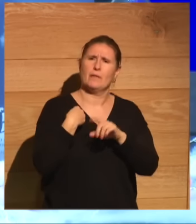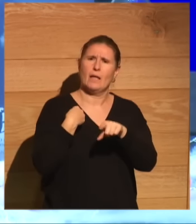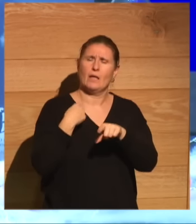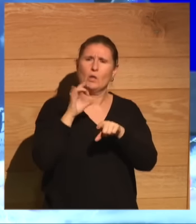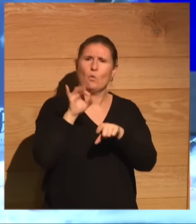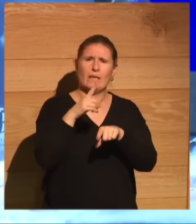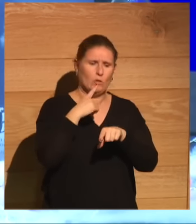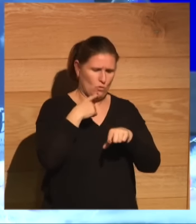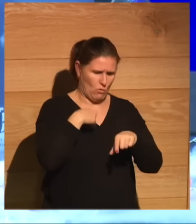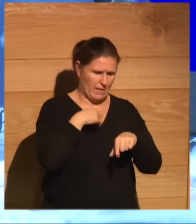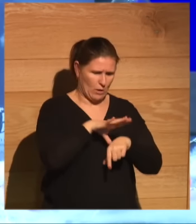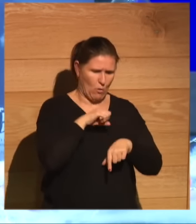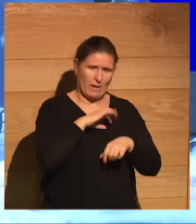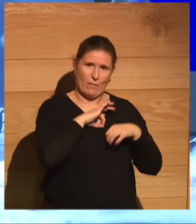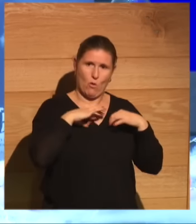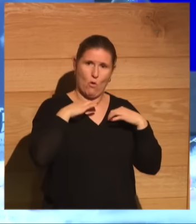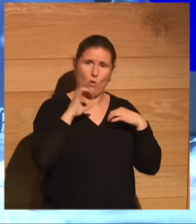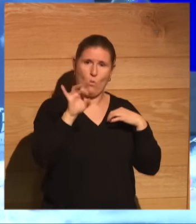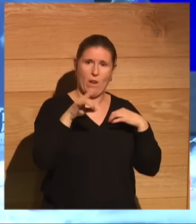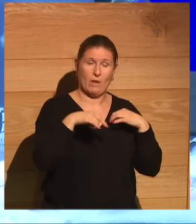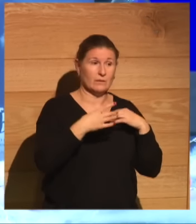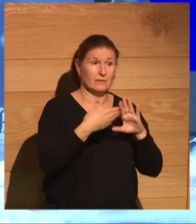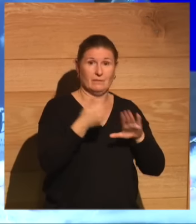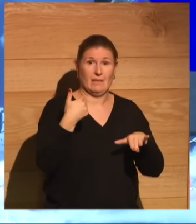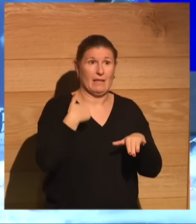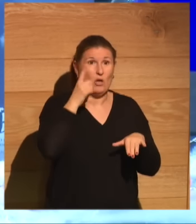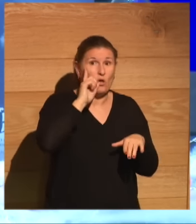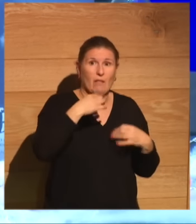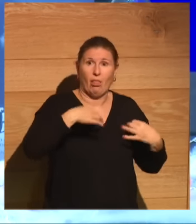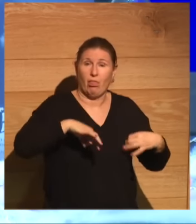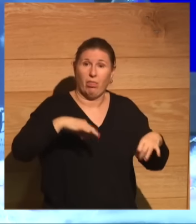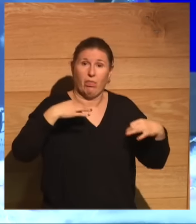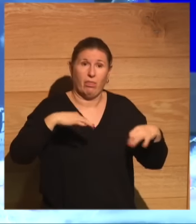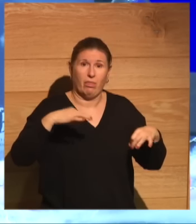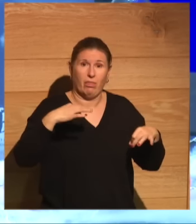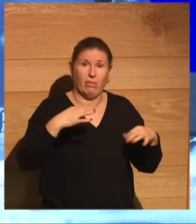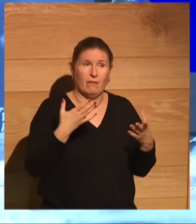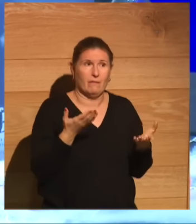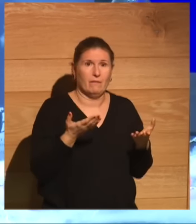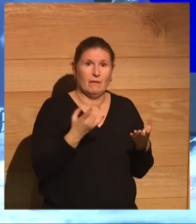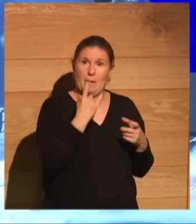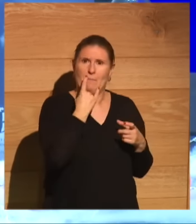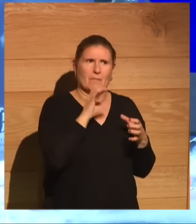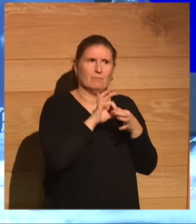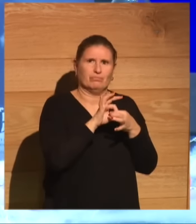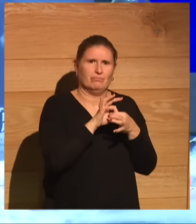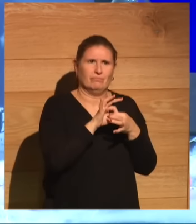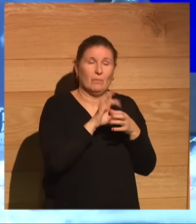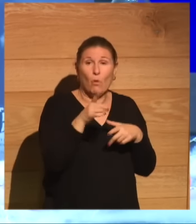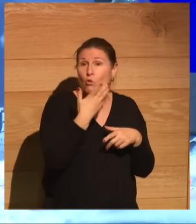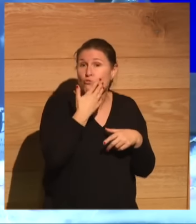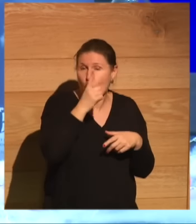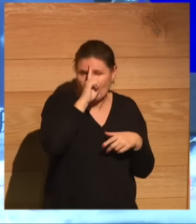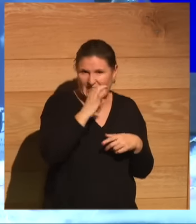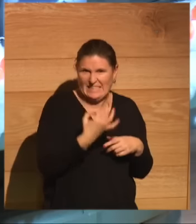mismo que me he comprado yo. O sea, hasta ese punto nadie sabía que nadie se identificaba con Batman porque no lo conocían.